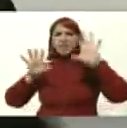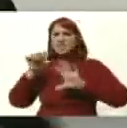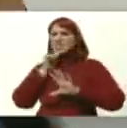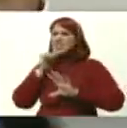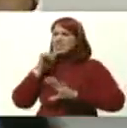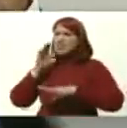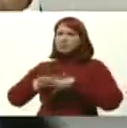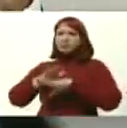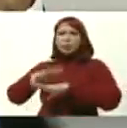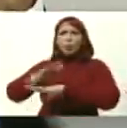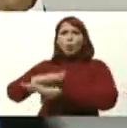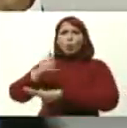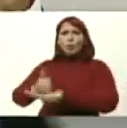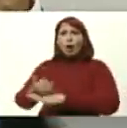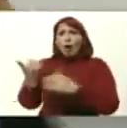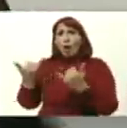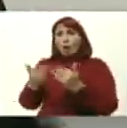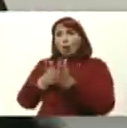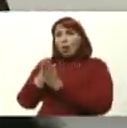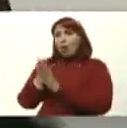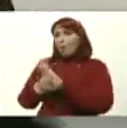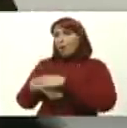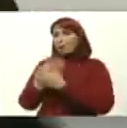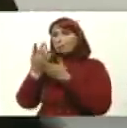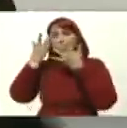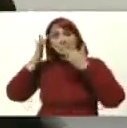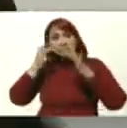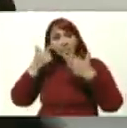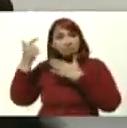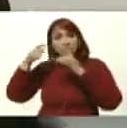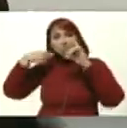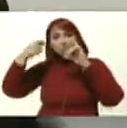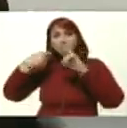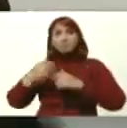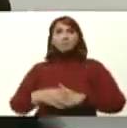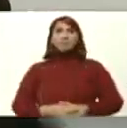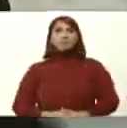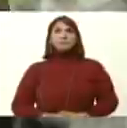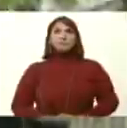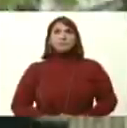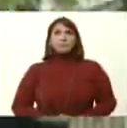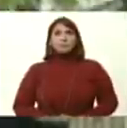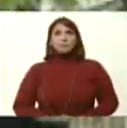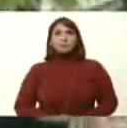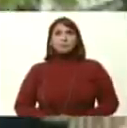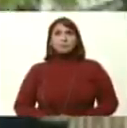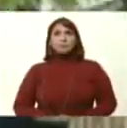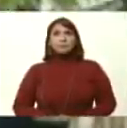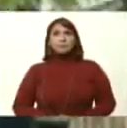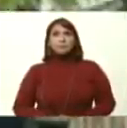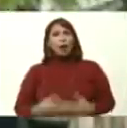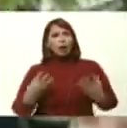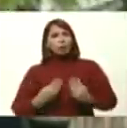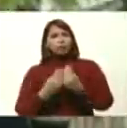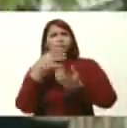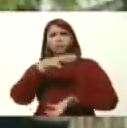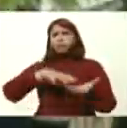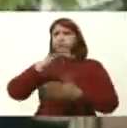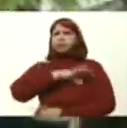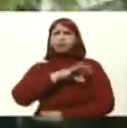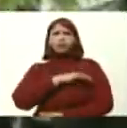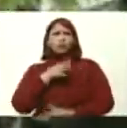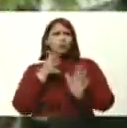ahora pareciera que se están lavando las manos. Vamos a ver el siguiente video. Y acompañado de ese problema social